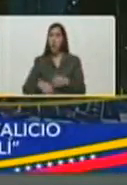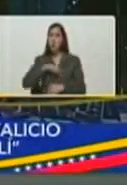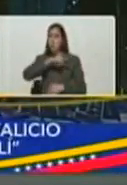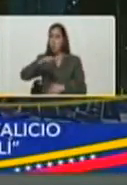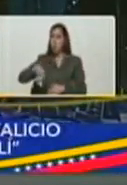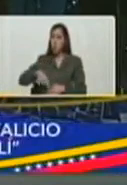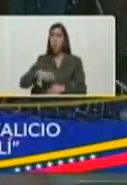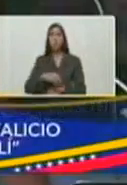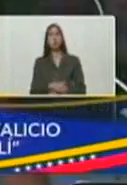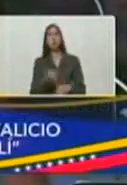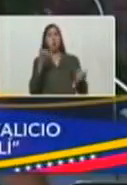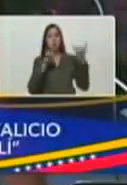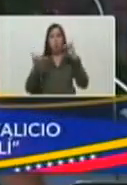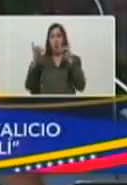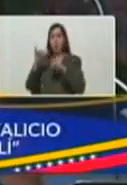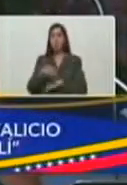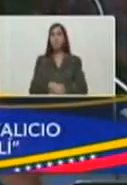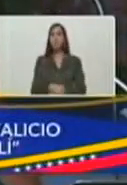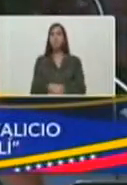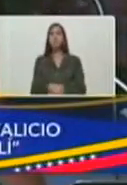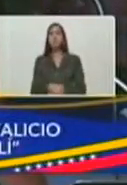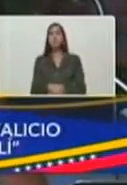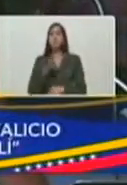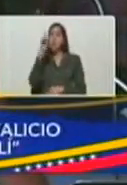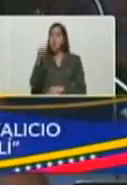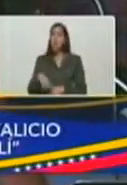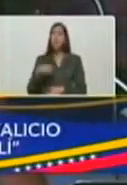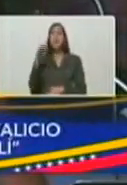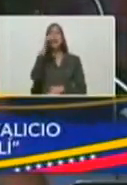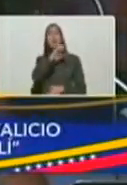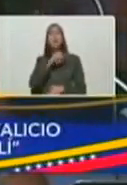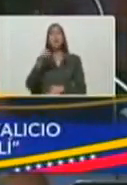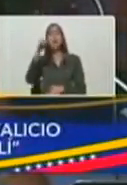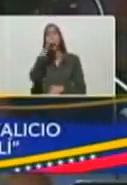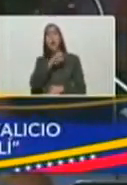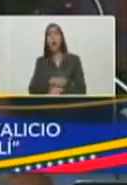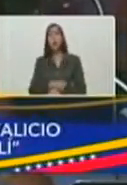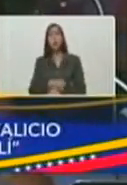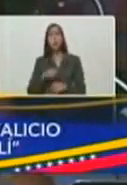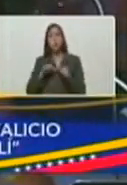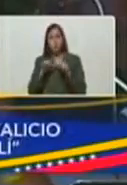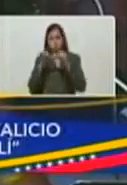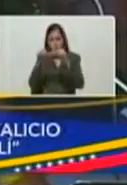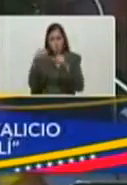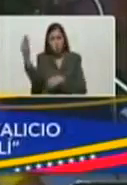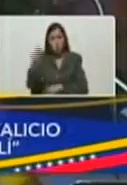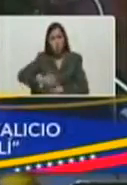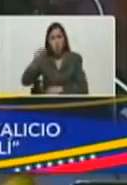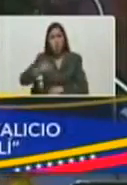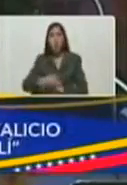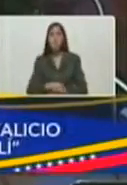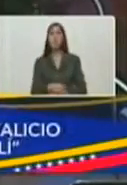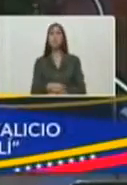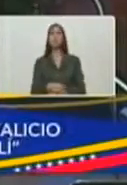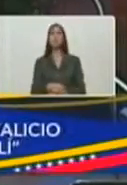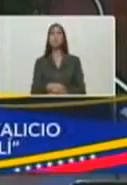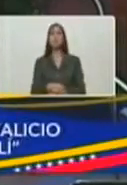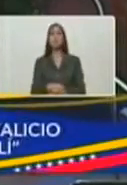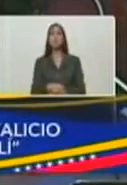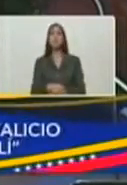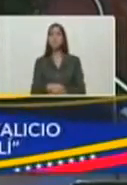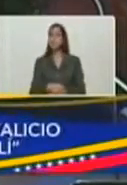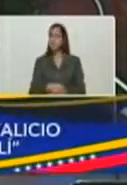meados. Y este canto permanecerá por siempre, señor presidente, por